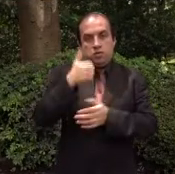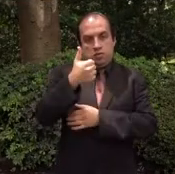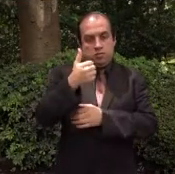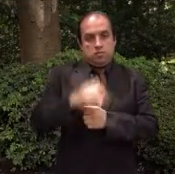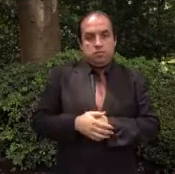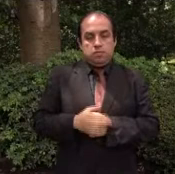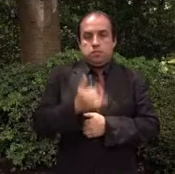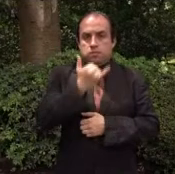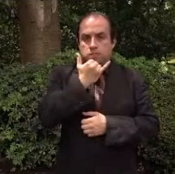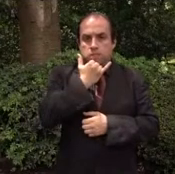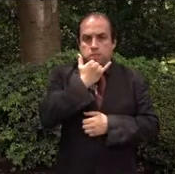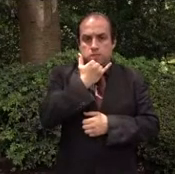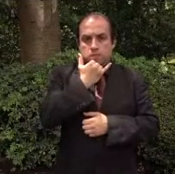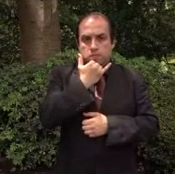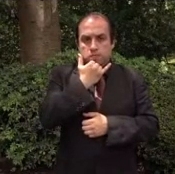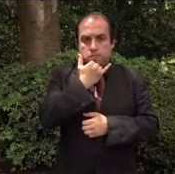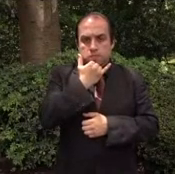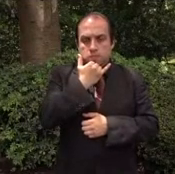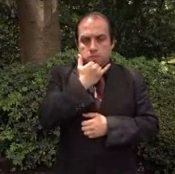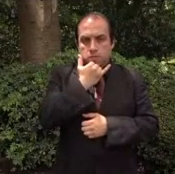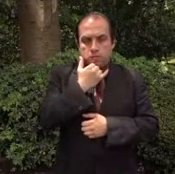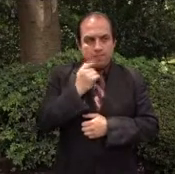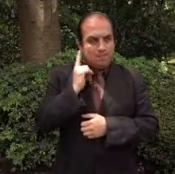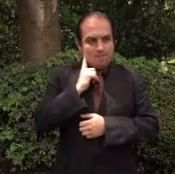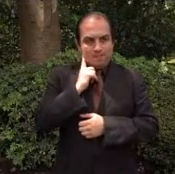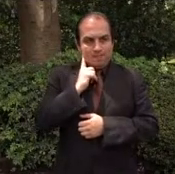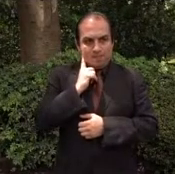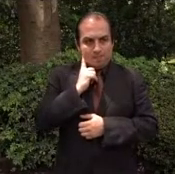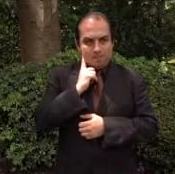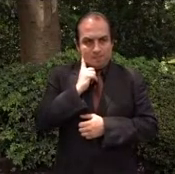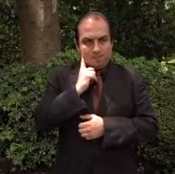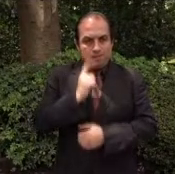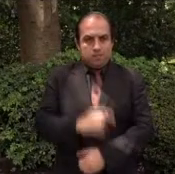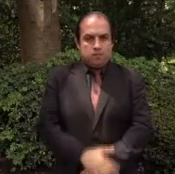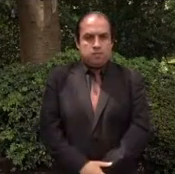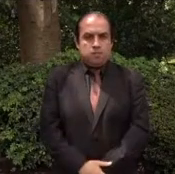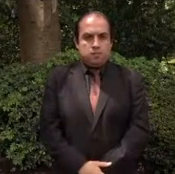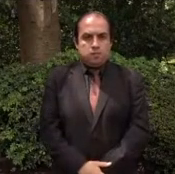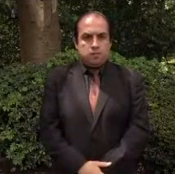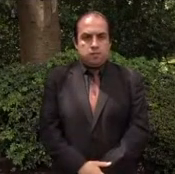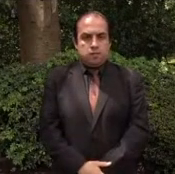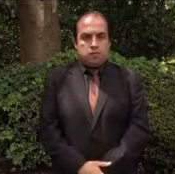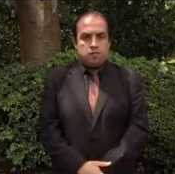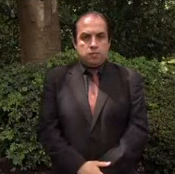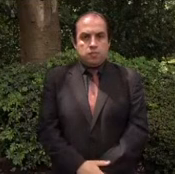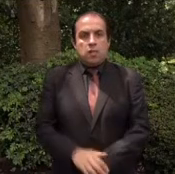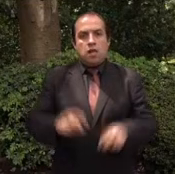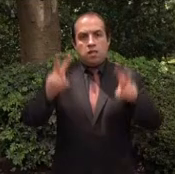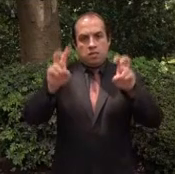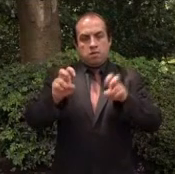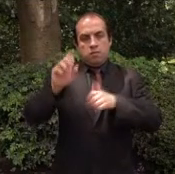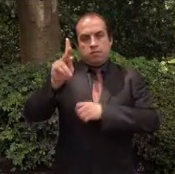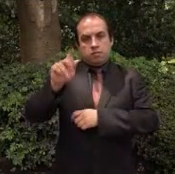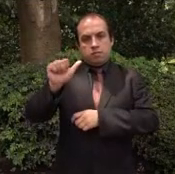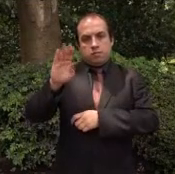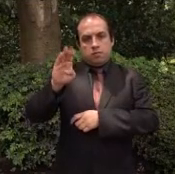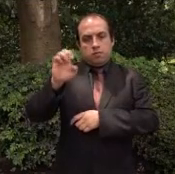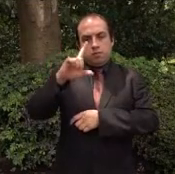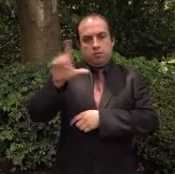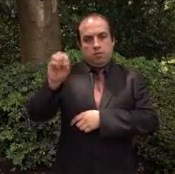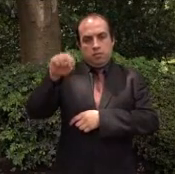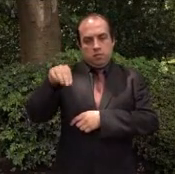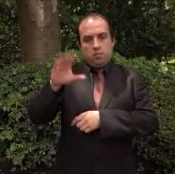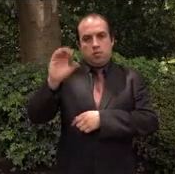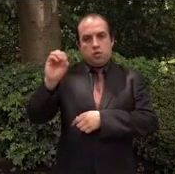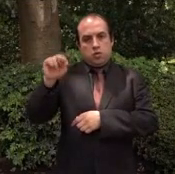Disculpe, quisiera ampliar algo, secretaria Frausto. El tema del pabellón contemporáneo que se va a realizar donde